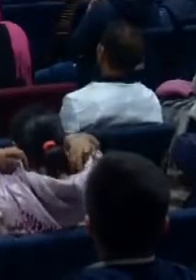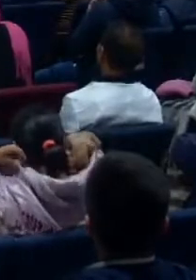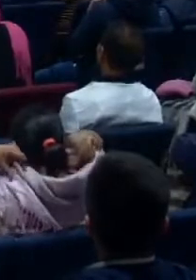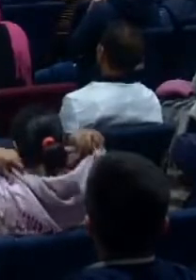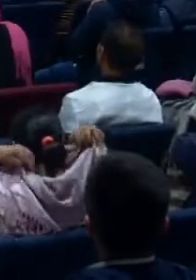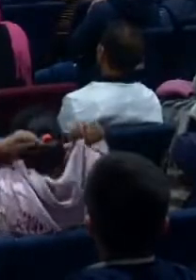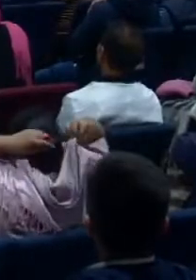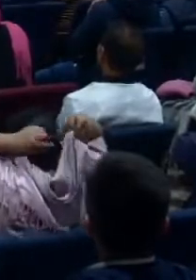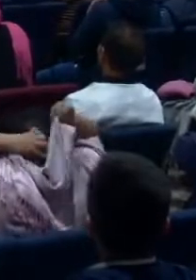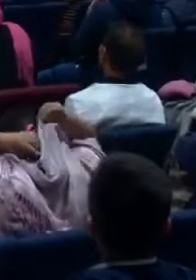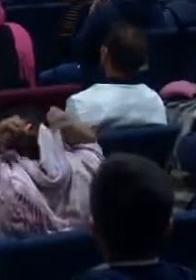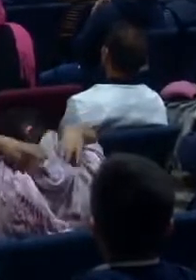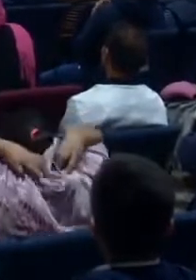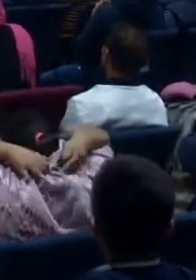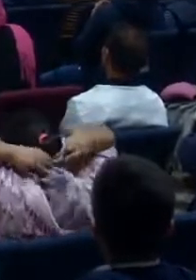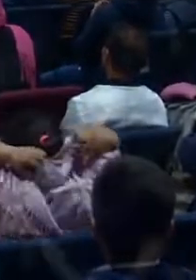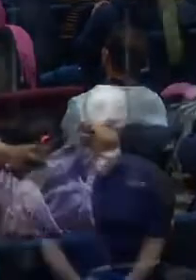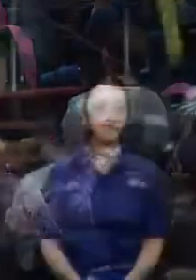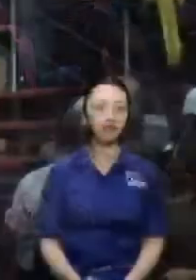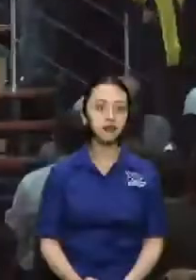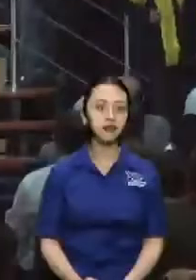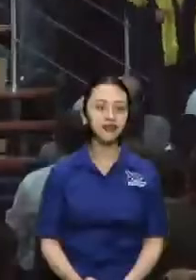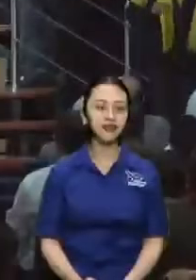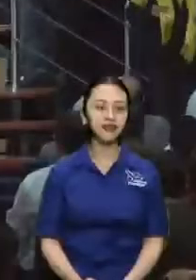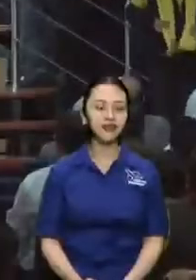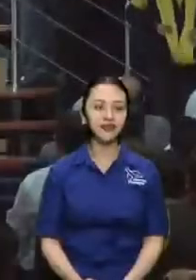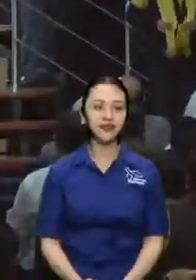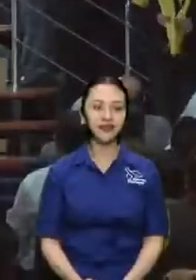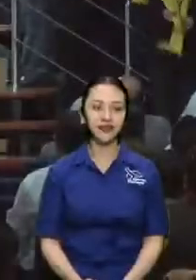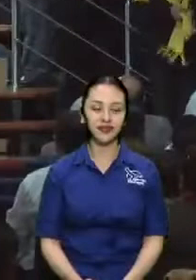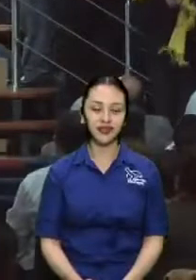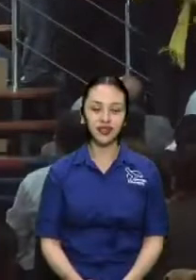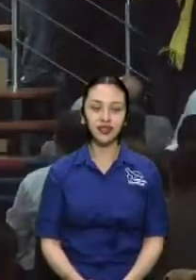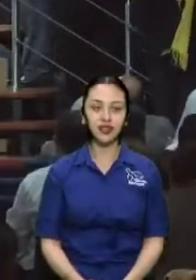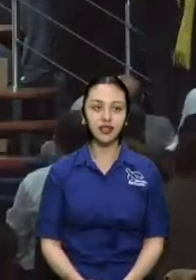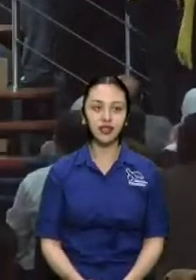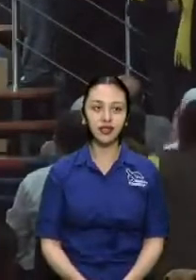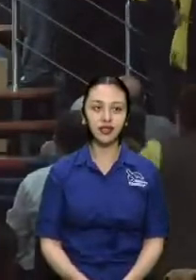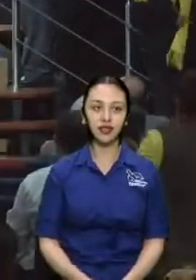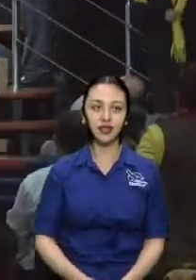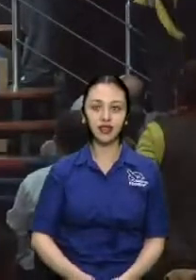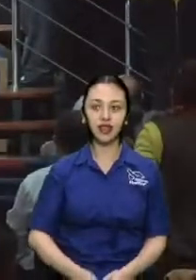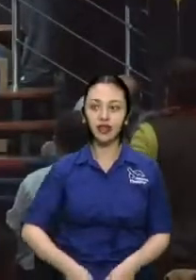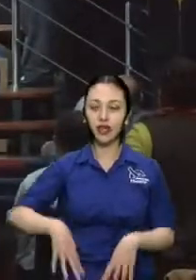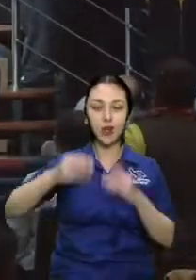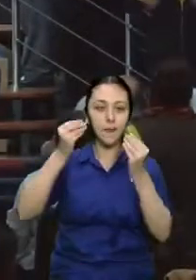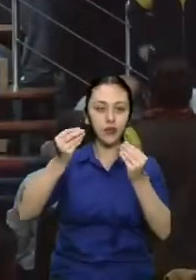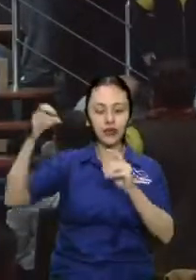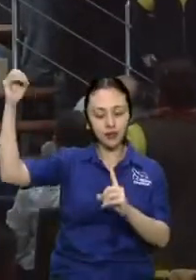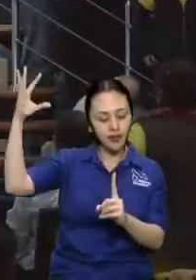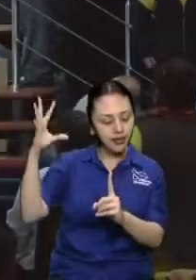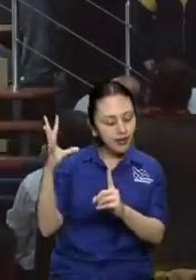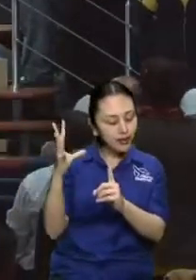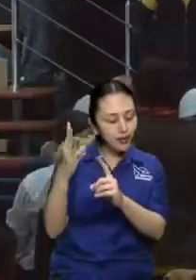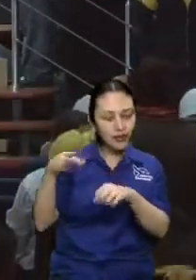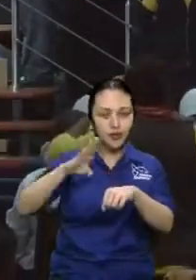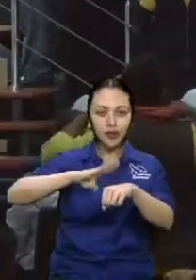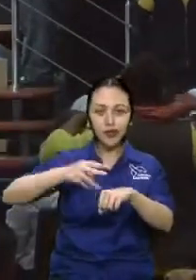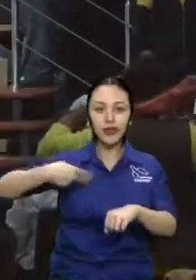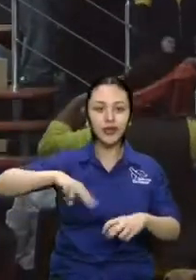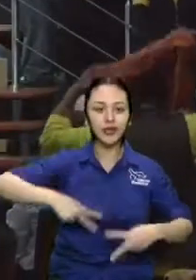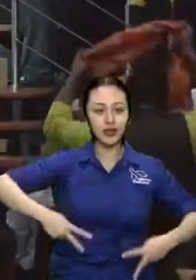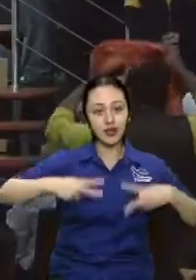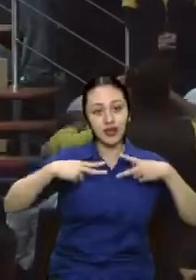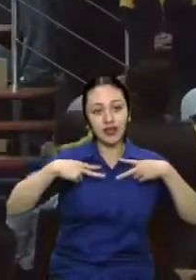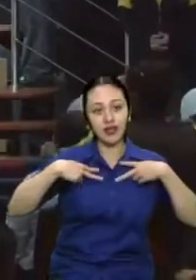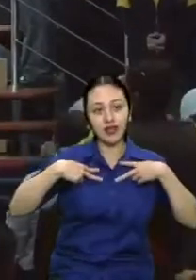podemos cuantificar cuánta bendición se ha derramado sobre nuestras vidas, sobre nuestras casas. Y apóstol, queremos darle gracias